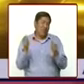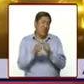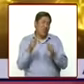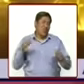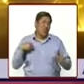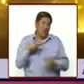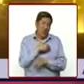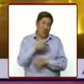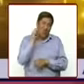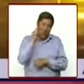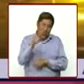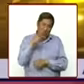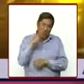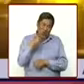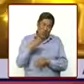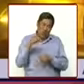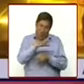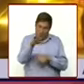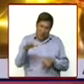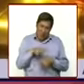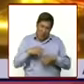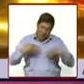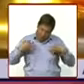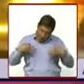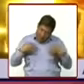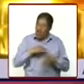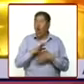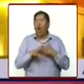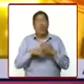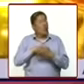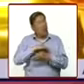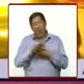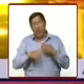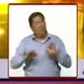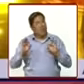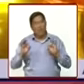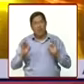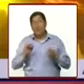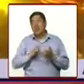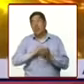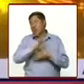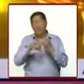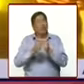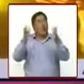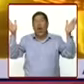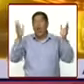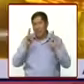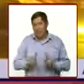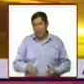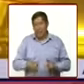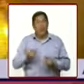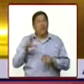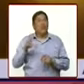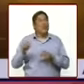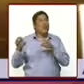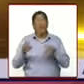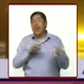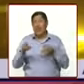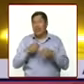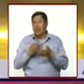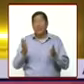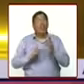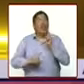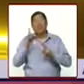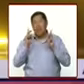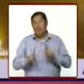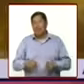nosotros. Y tú has dicho, estamos en un lugar VIP. Todos los espacios son VIP y es para todas las personas. No hemos hecho select people.